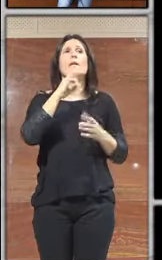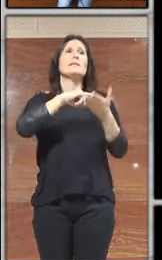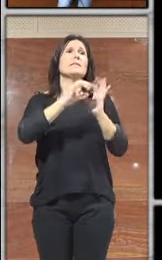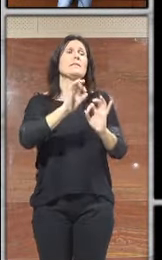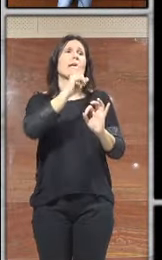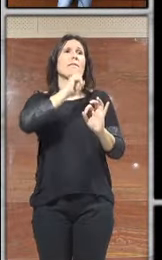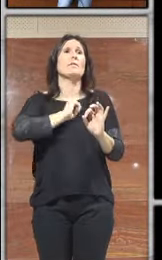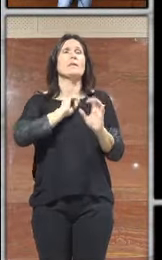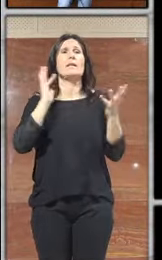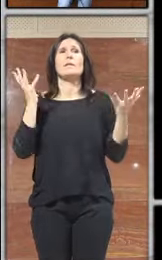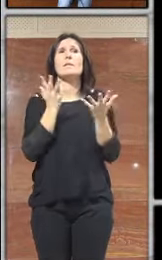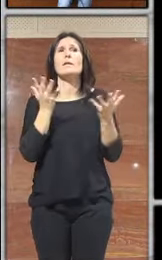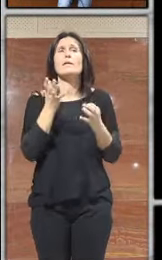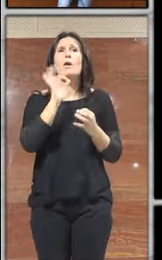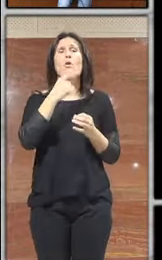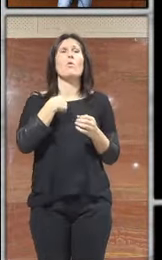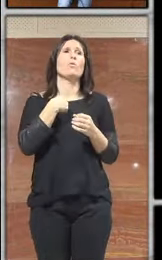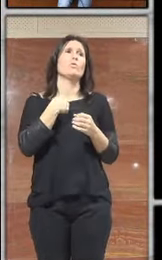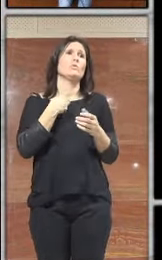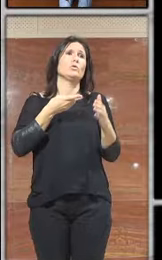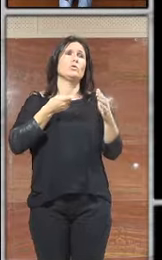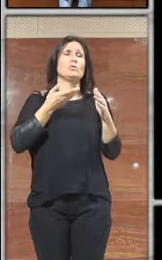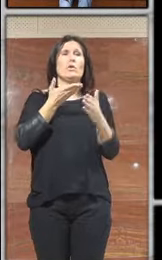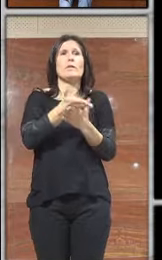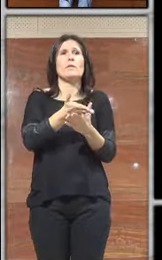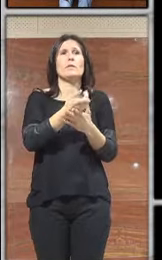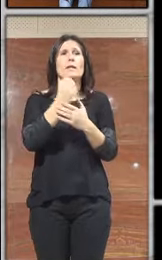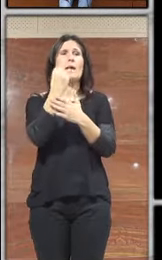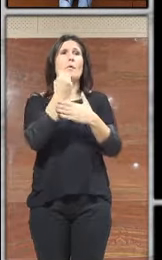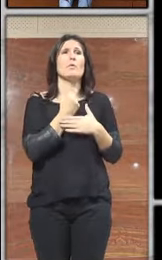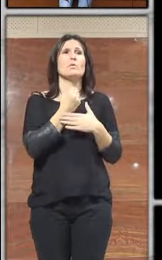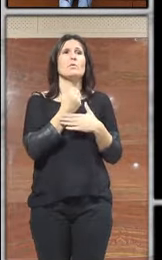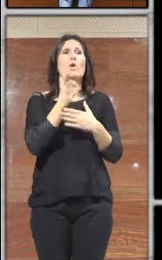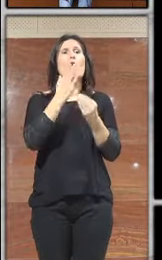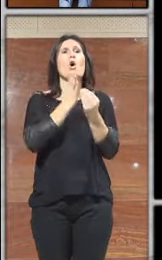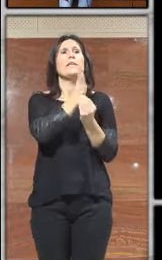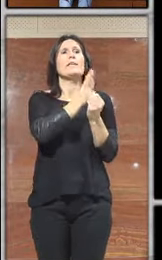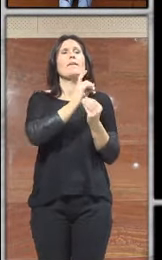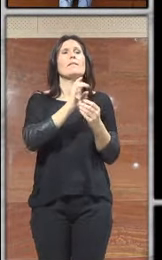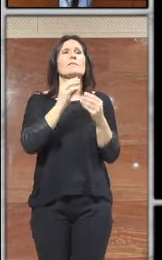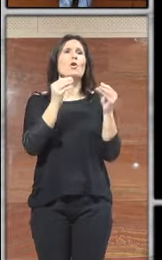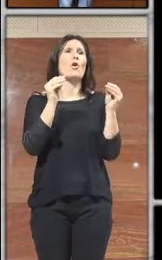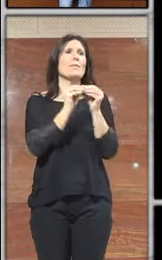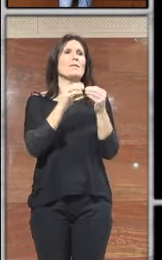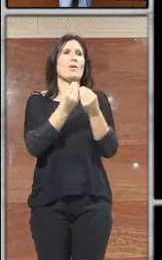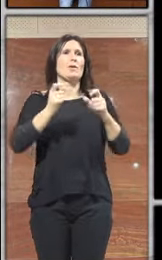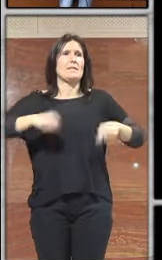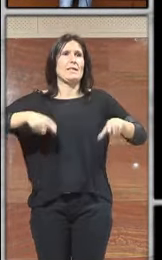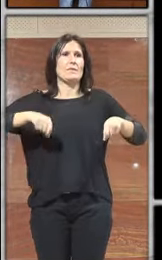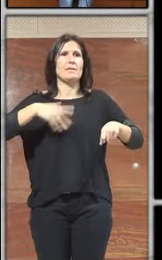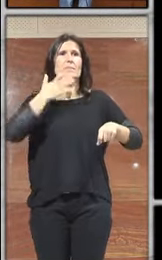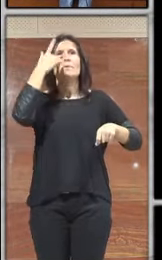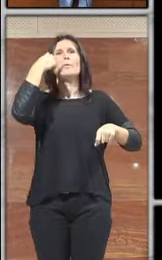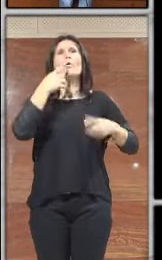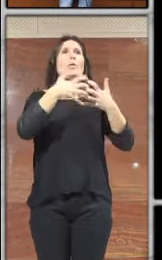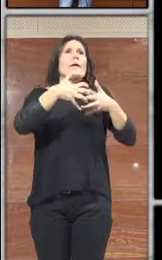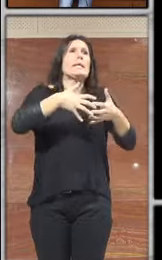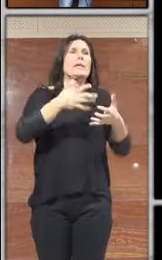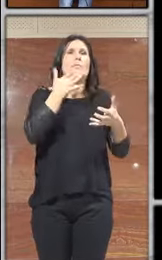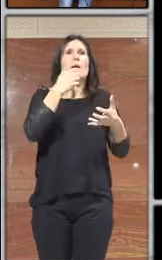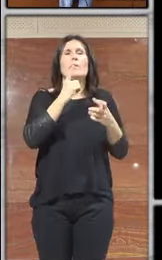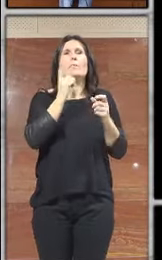emergencias o de solicitudes de apoyo y unas interfaces compatibles con la silla de ruedas. Es decir, que si tú con tu cacharro, ¿verdad?, con